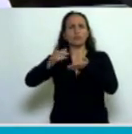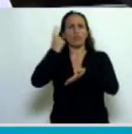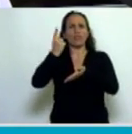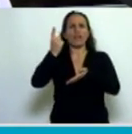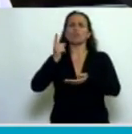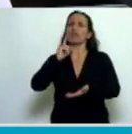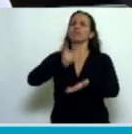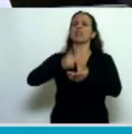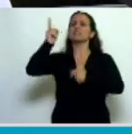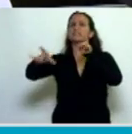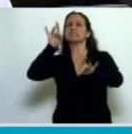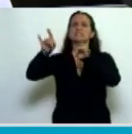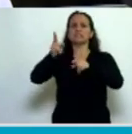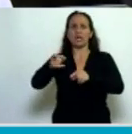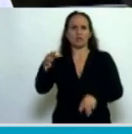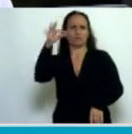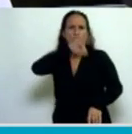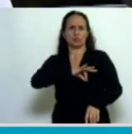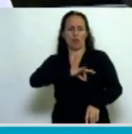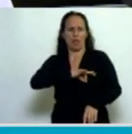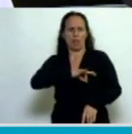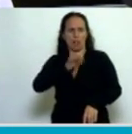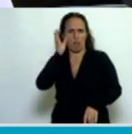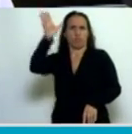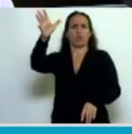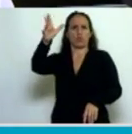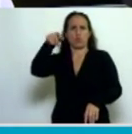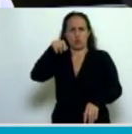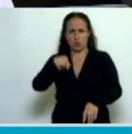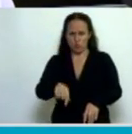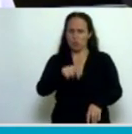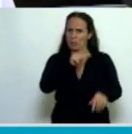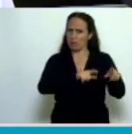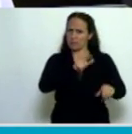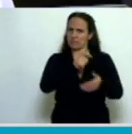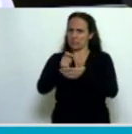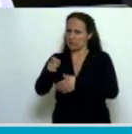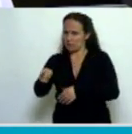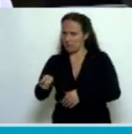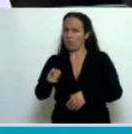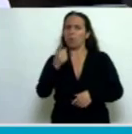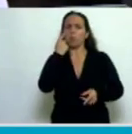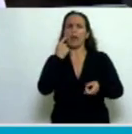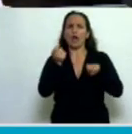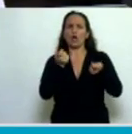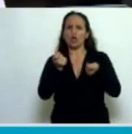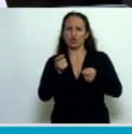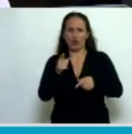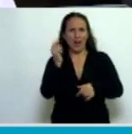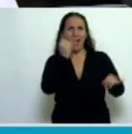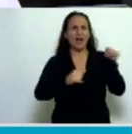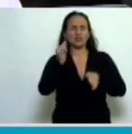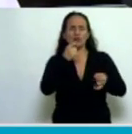a dedo, con salarios onerosos para los contribuyentes argentinos para controlar la no venta de